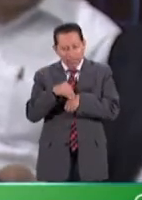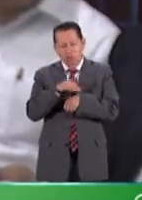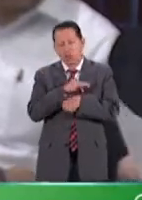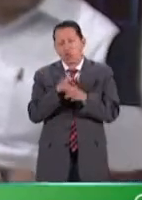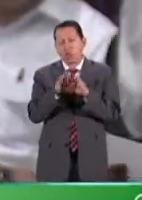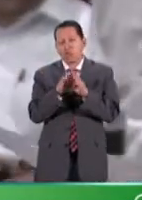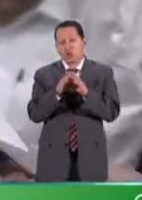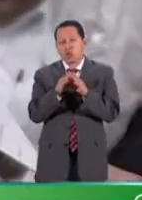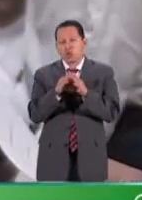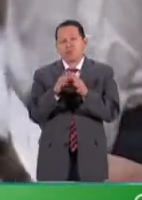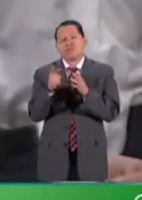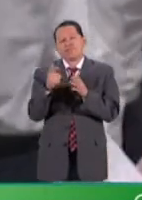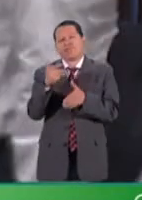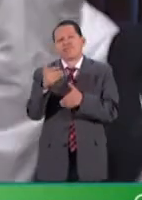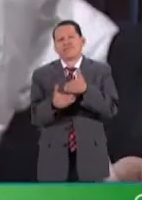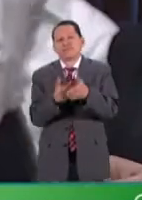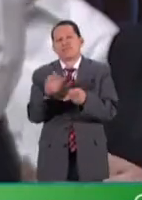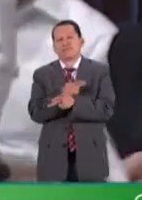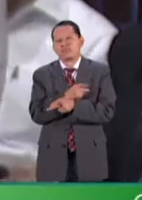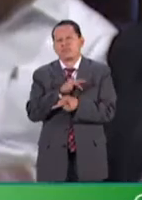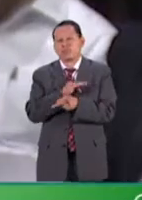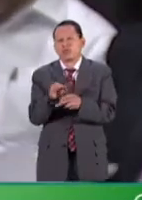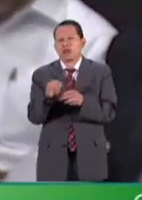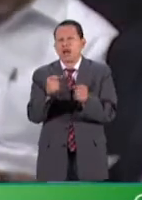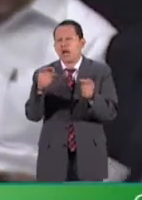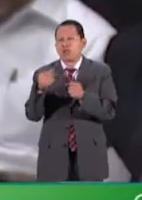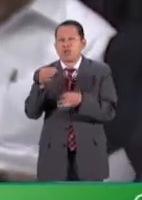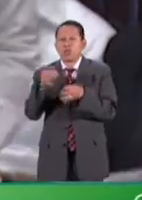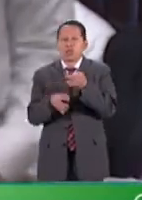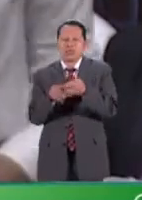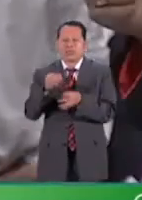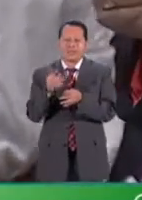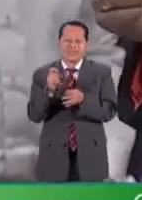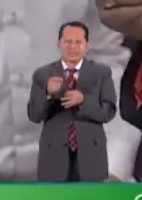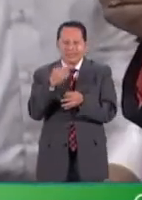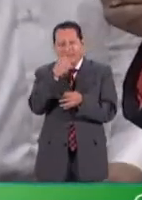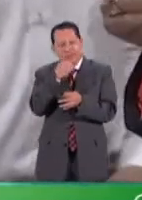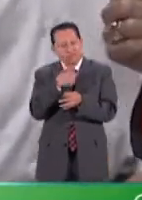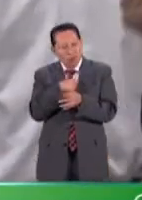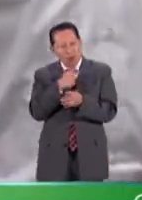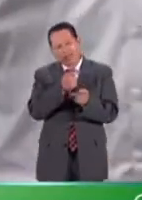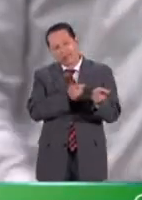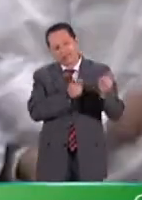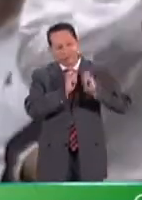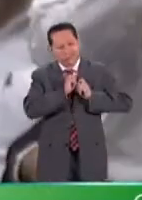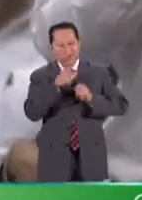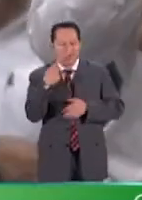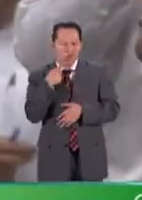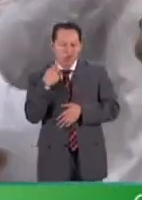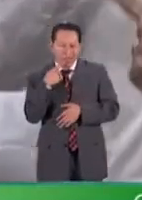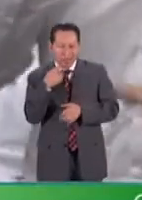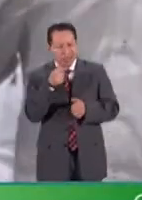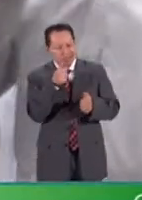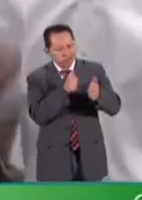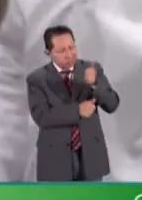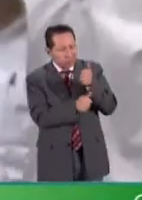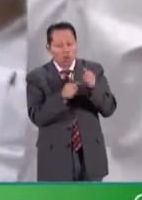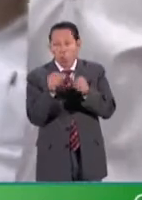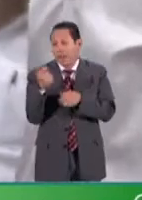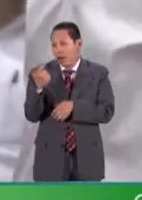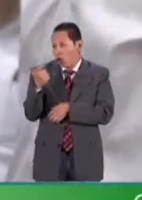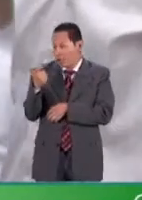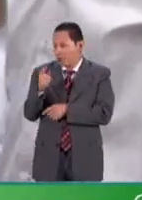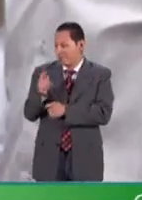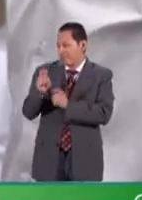van a quedar a merced de juzgadores que le van a deber el cargo al poder político, al poder económico o